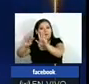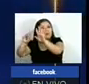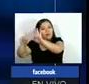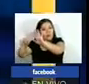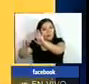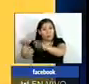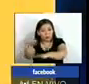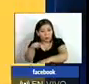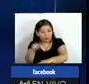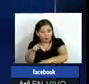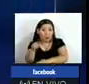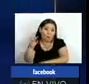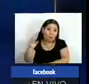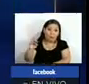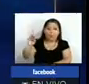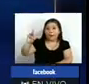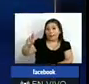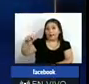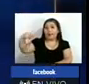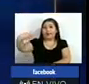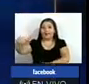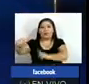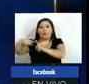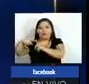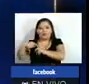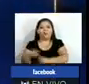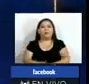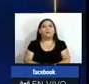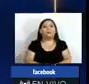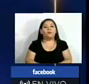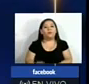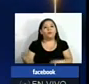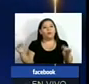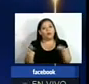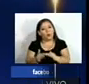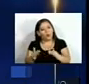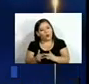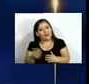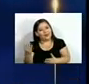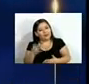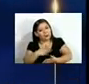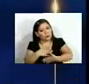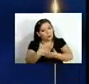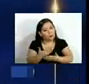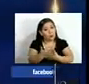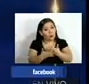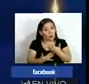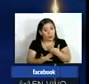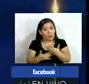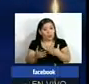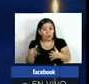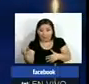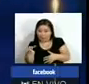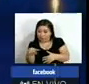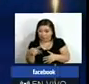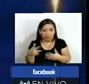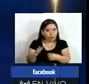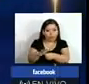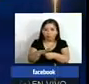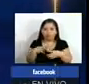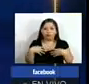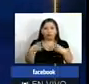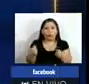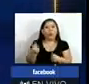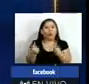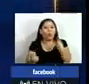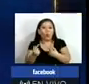7910-1796, los que tengan ORH positivo. También se necesitan donantes de personas recuperadas de COVID del